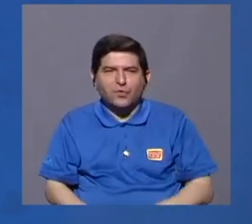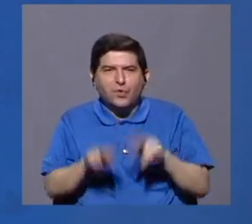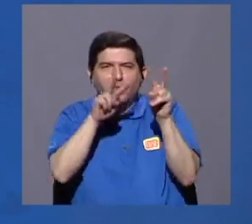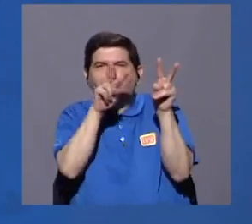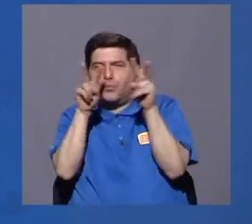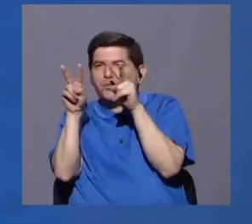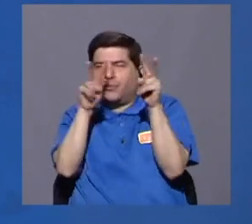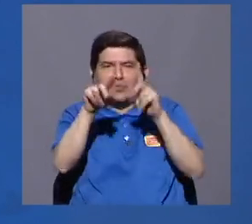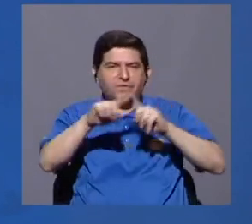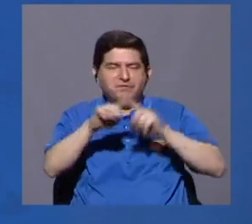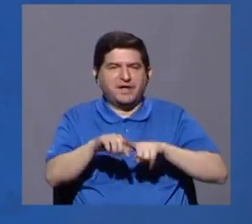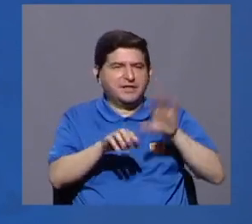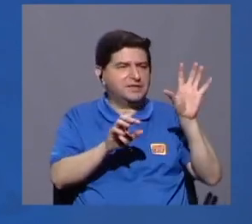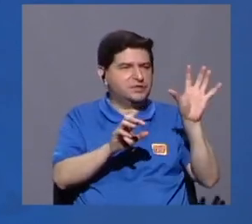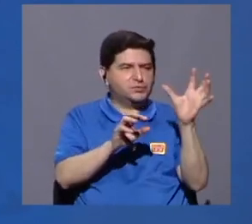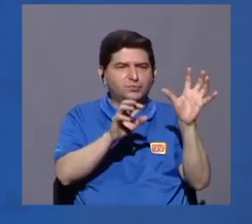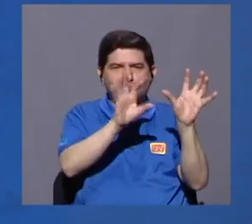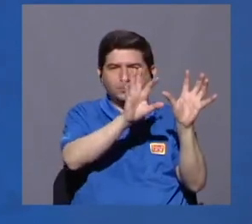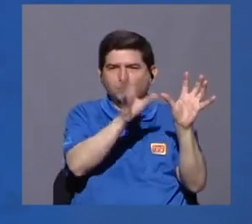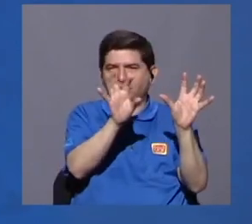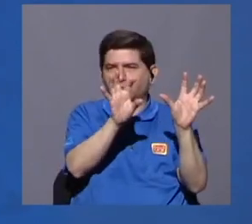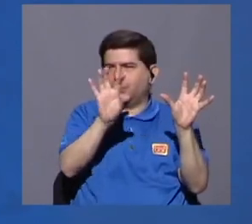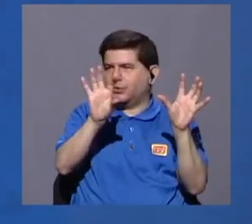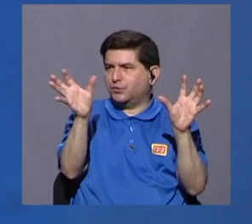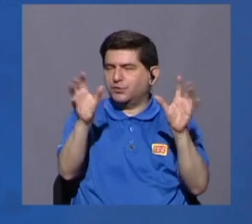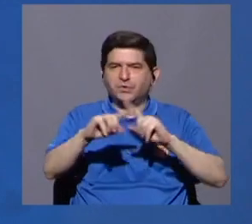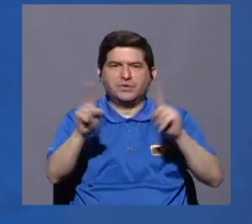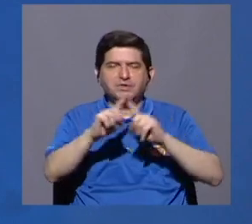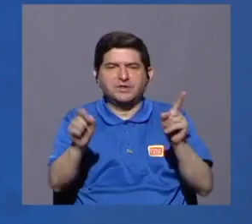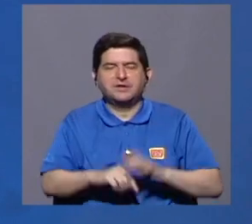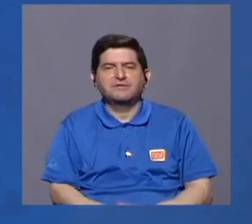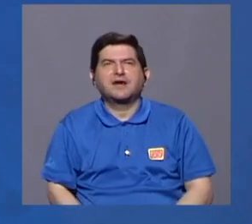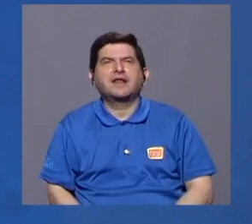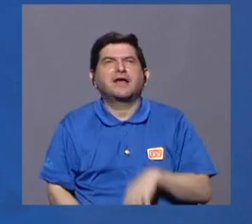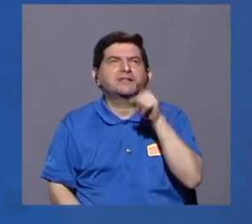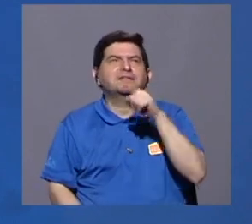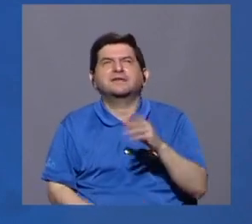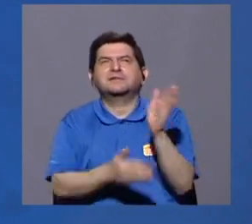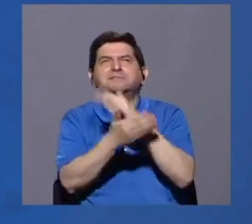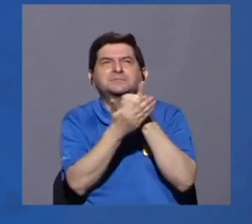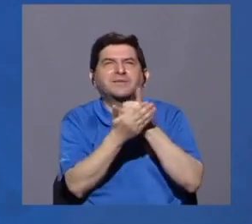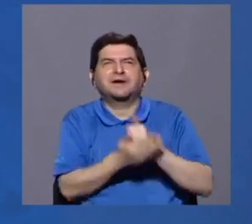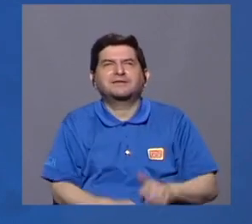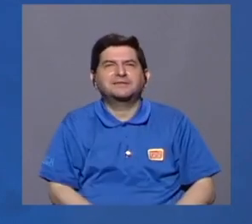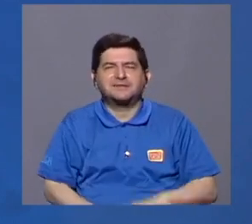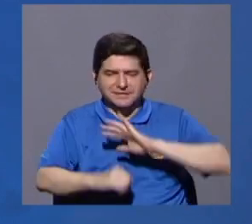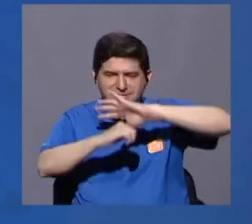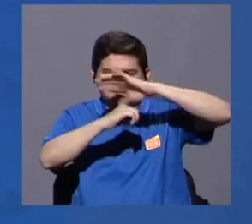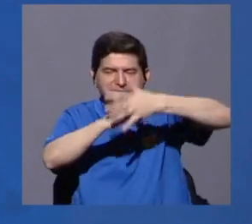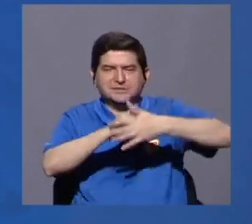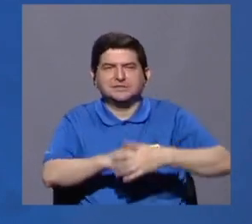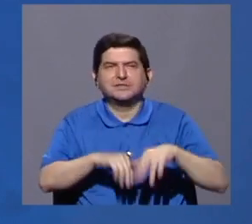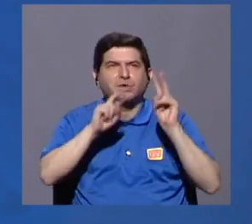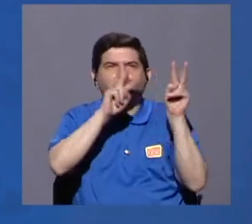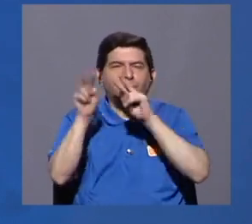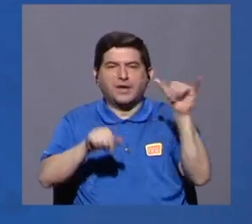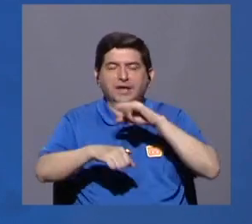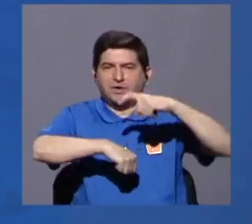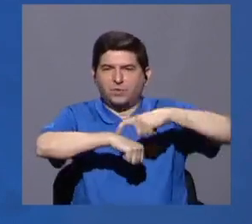radiotelescopios que pueden observar distintos cuerpos al mismo tiempo en este momento este nosotros